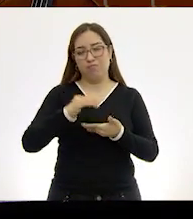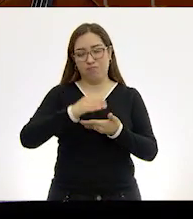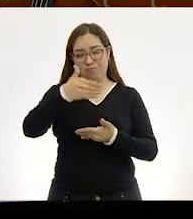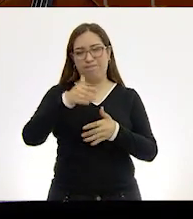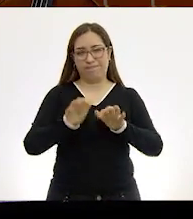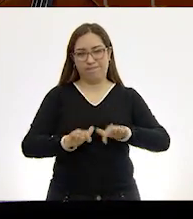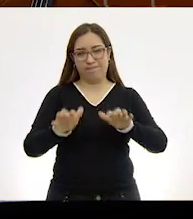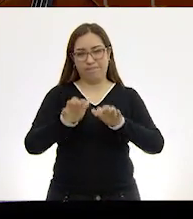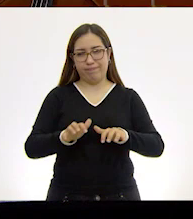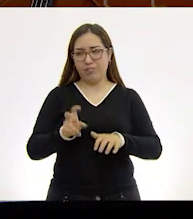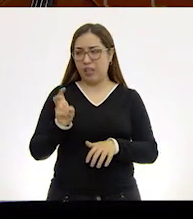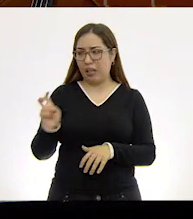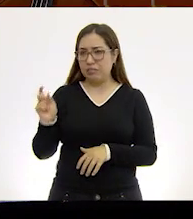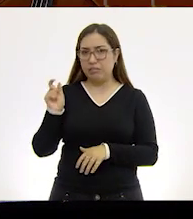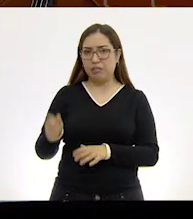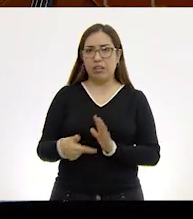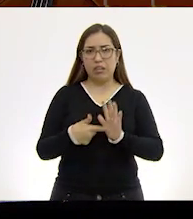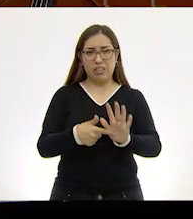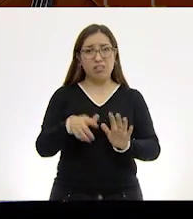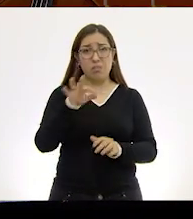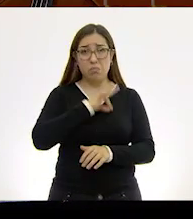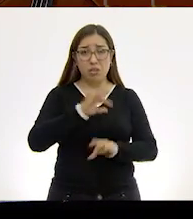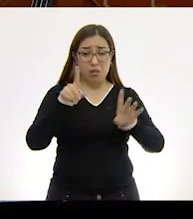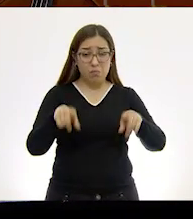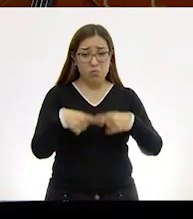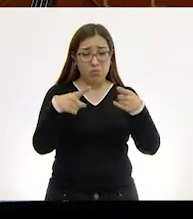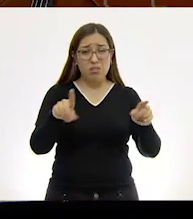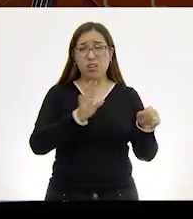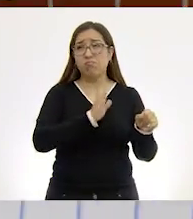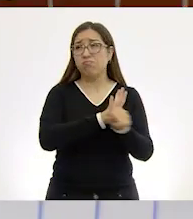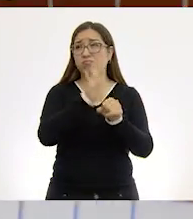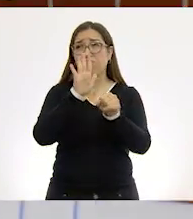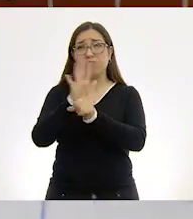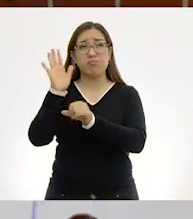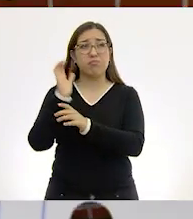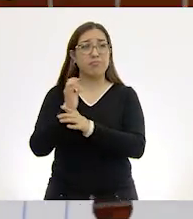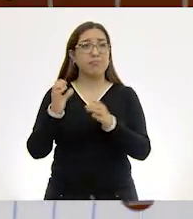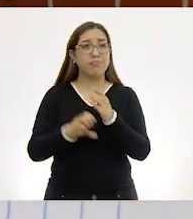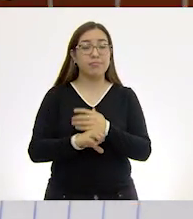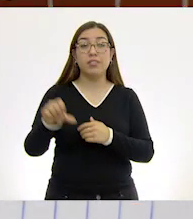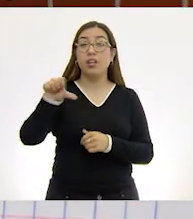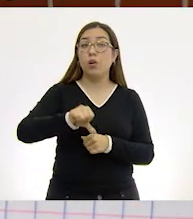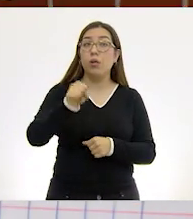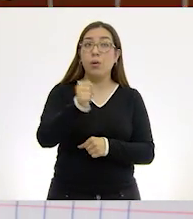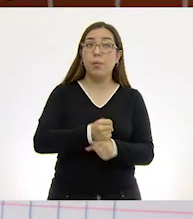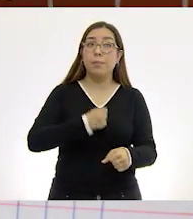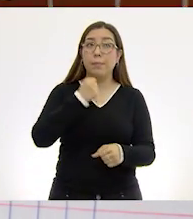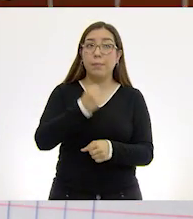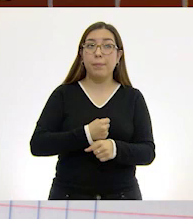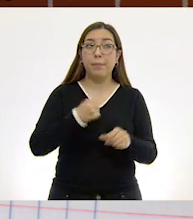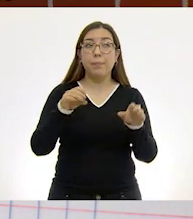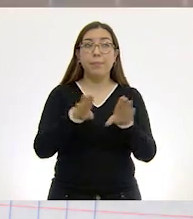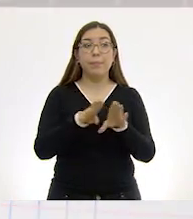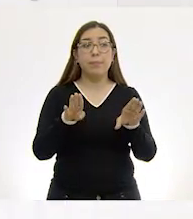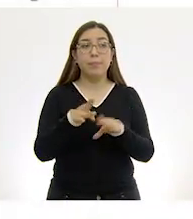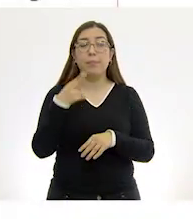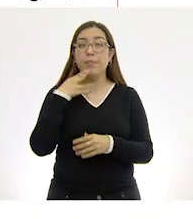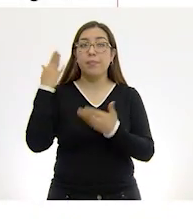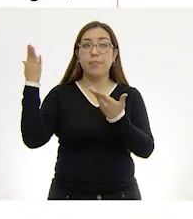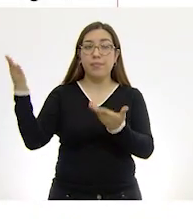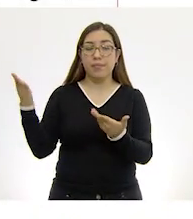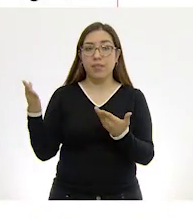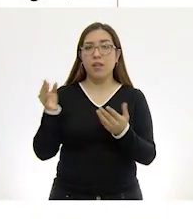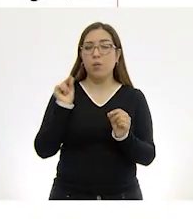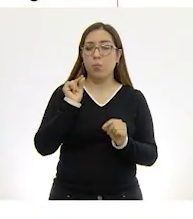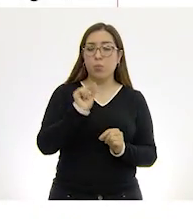demuestra que realmente se puede hacer música con cualquier cosa. Hoy practicaremos las figuras con puntillo. Las figuras